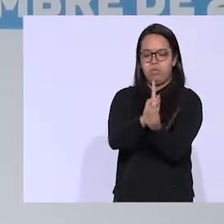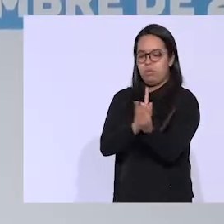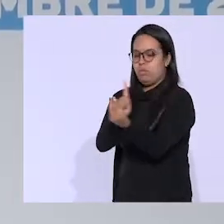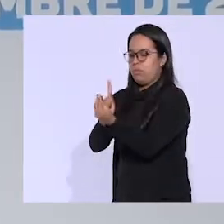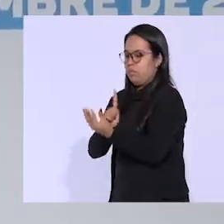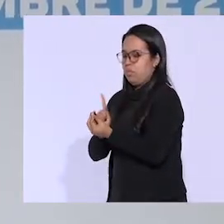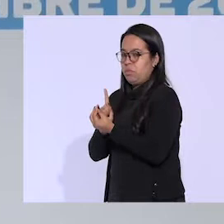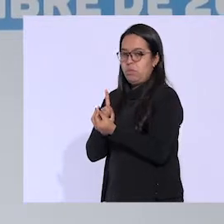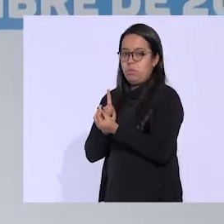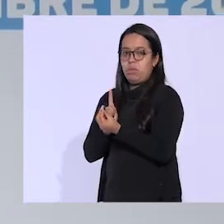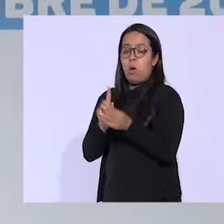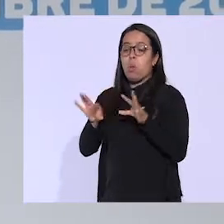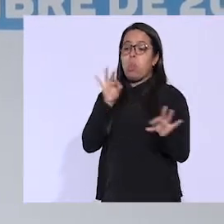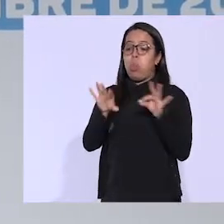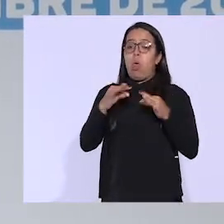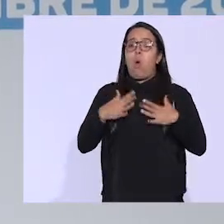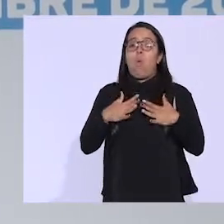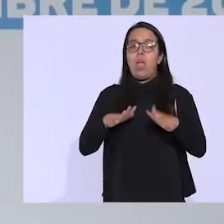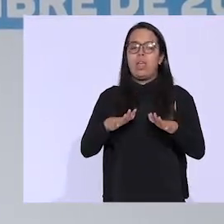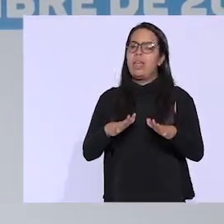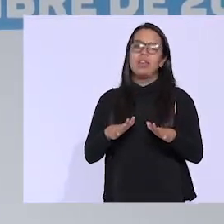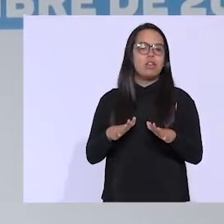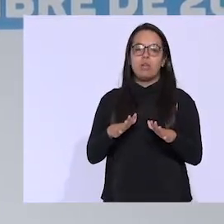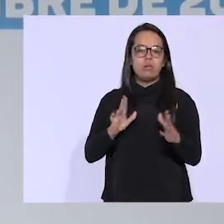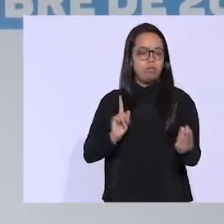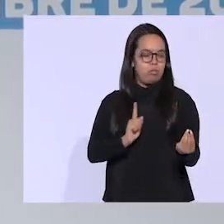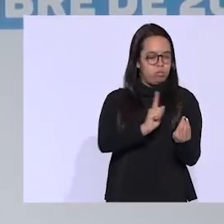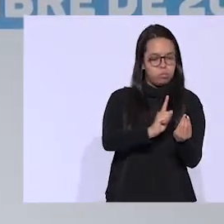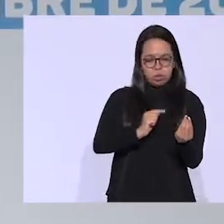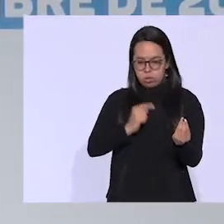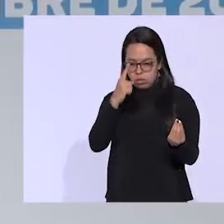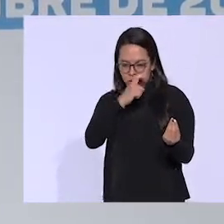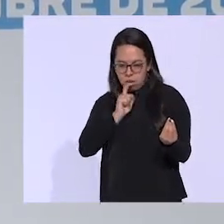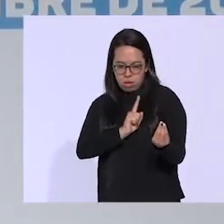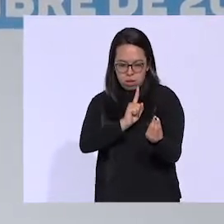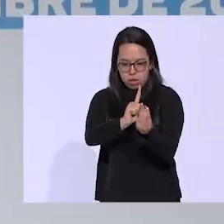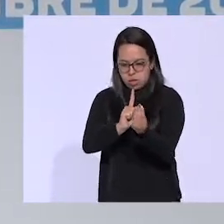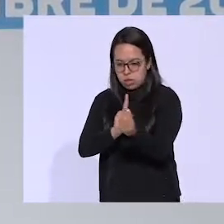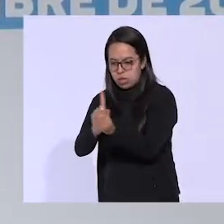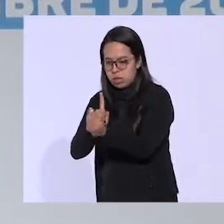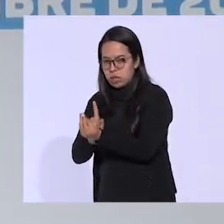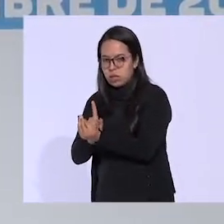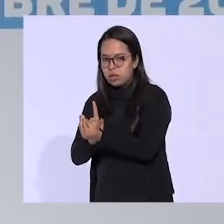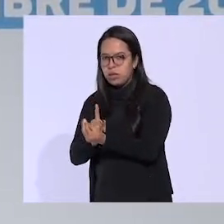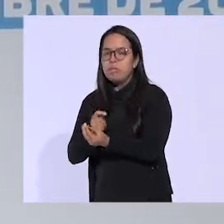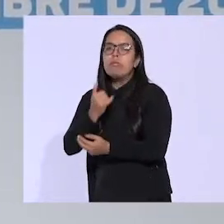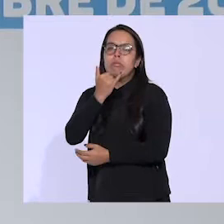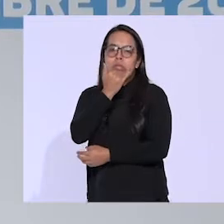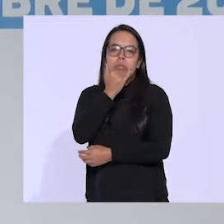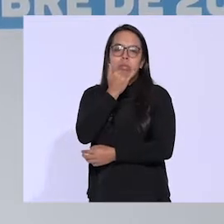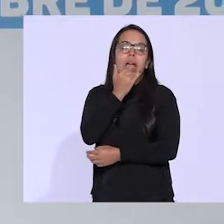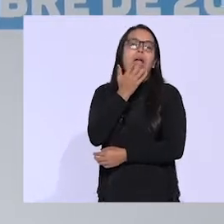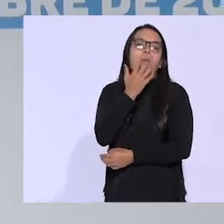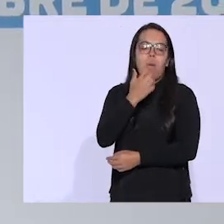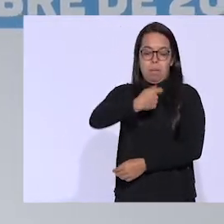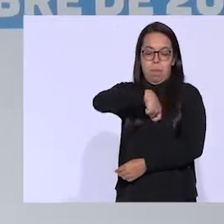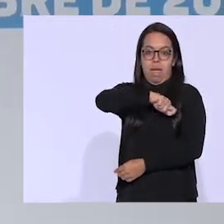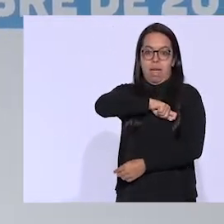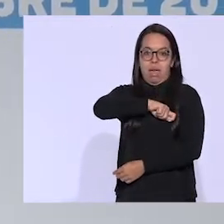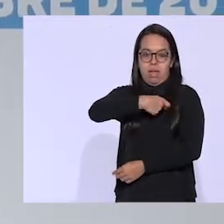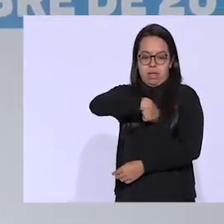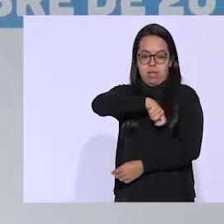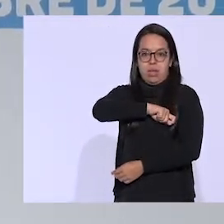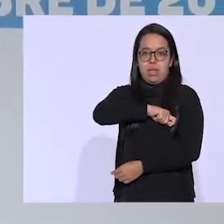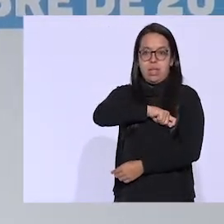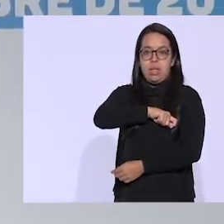no es aleatoria, ¿vale? Es decir, ¿qué ocurre? Que en muchos países, entre ellos España,